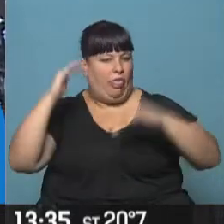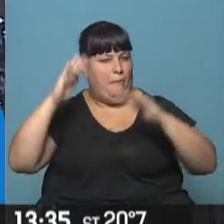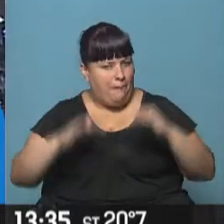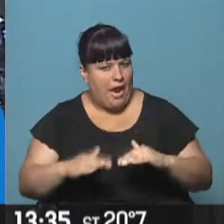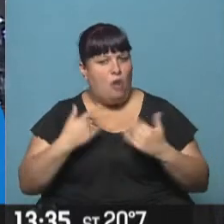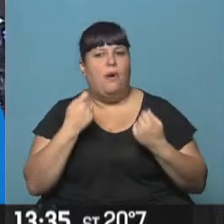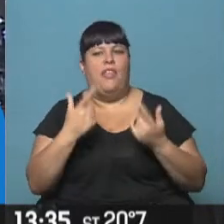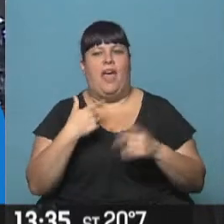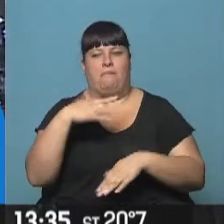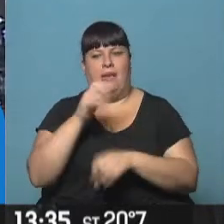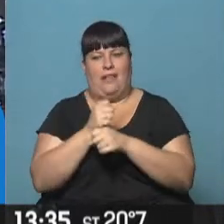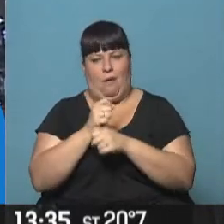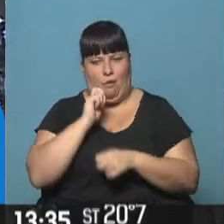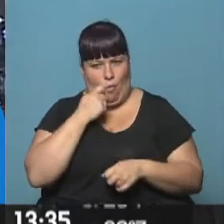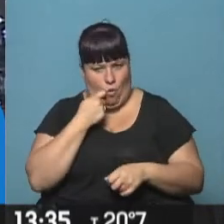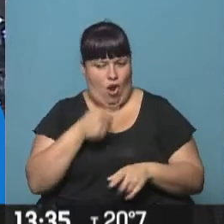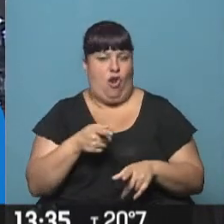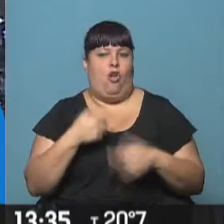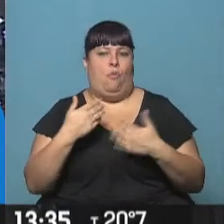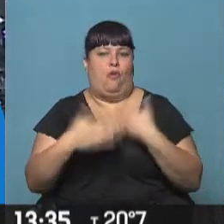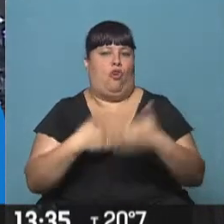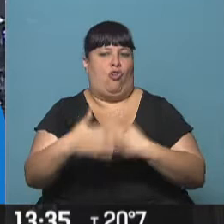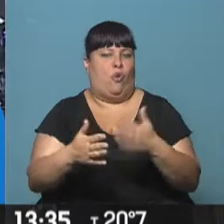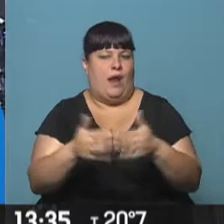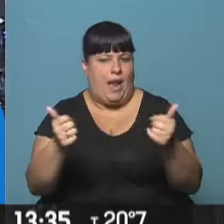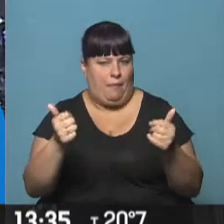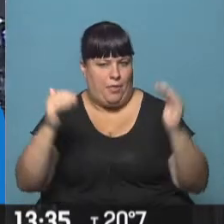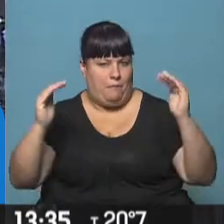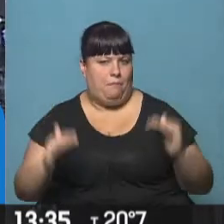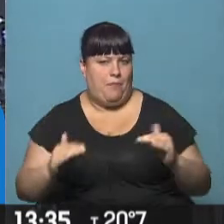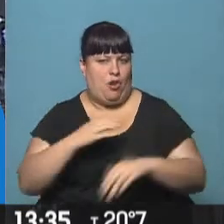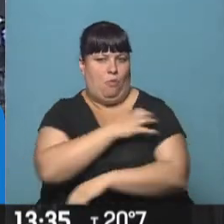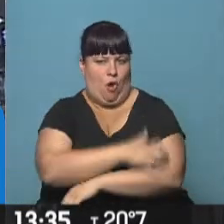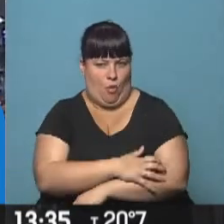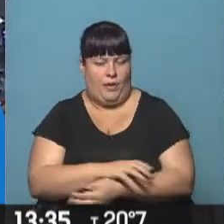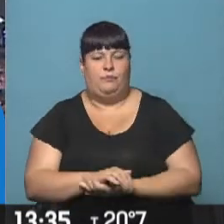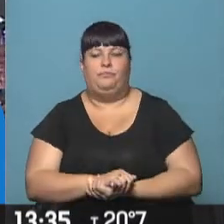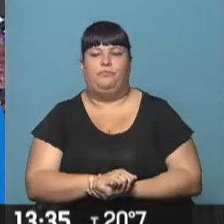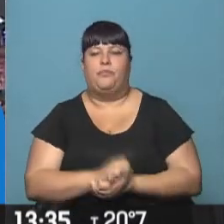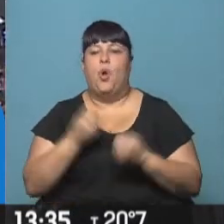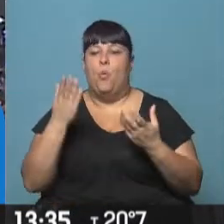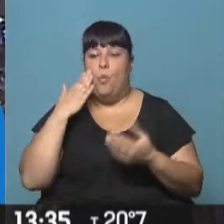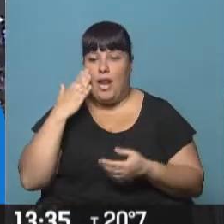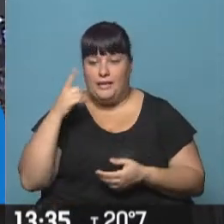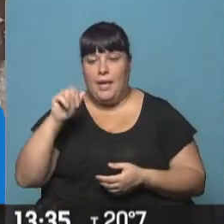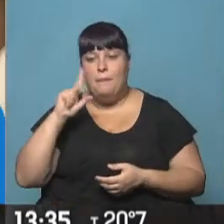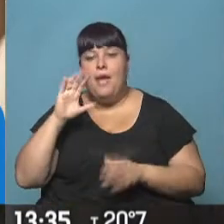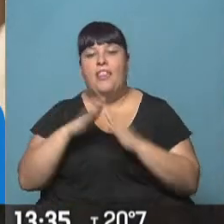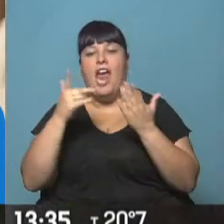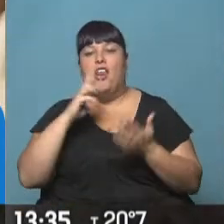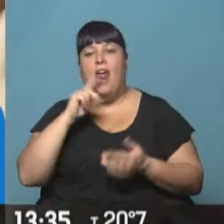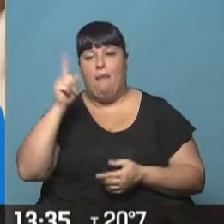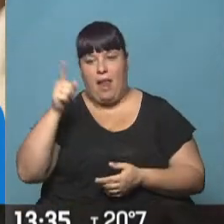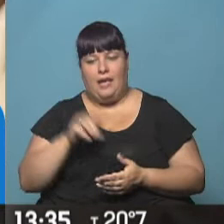podamos crear mucho más empleo de calidad y así poder avanzar mucho más rápido en la reducción de la pobreza. Buenas tardes, Mariano Espesapri, del diario El Día de la